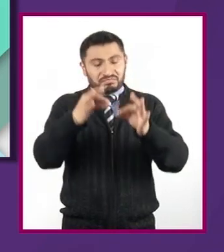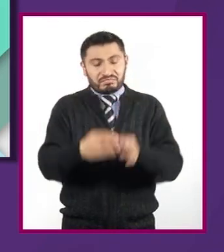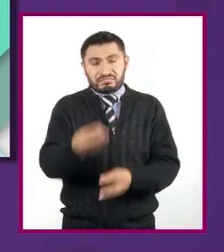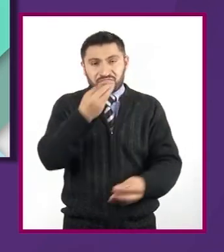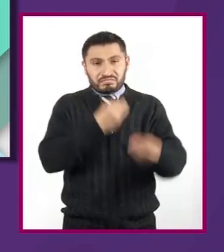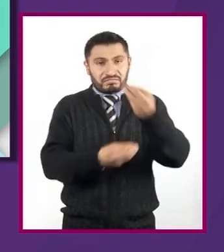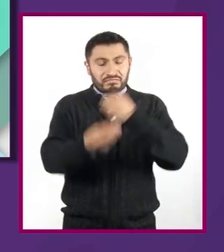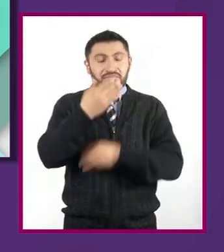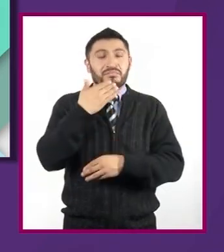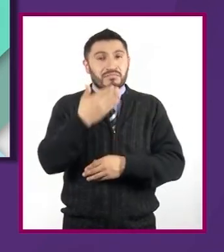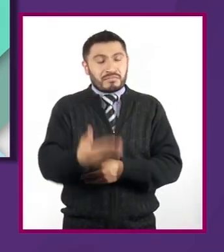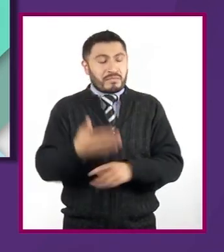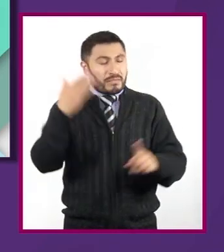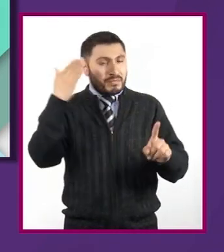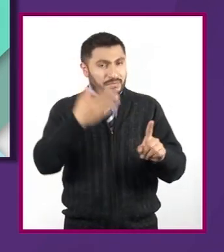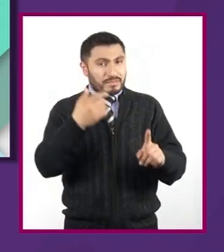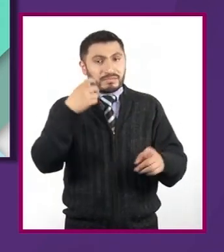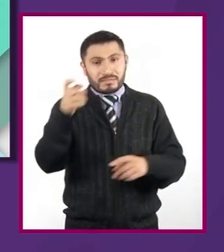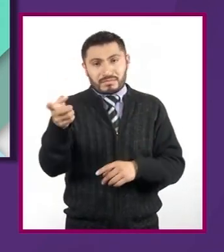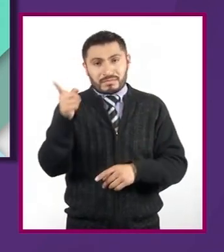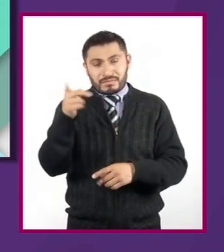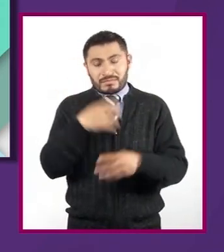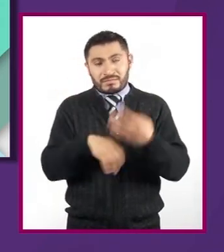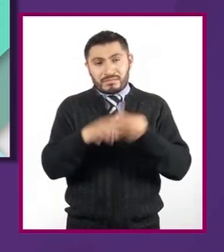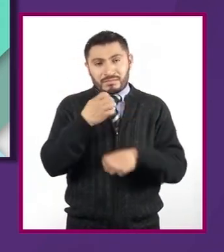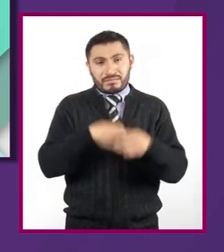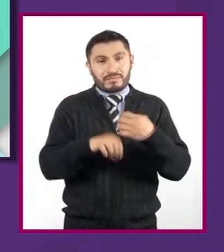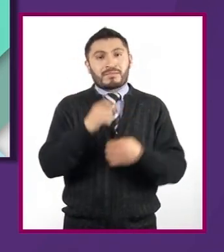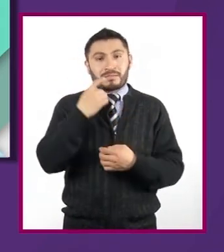consumo esperado por la empresa.